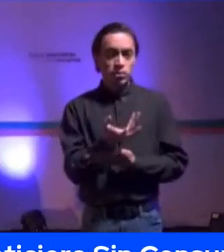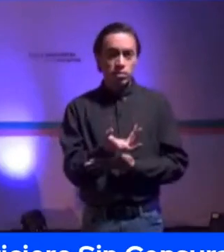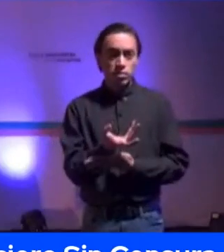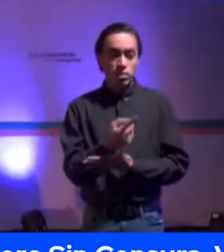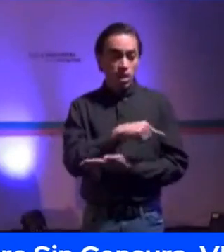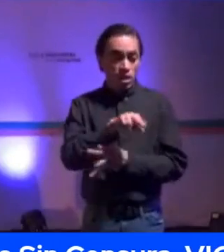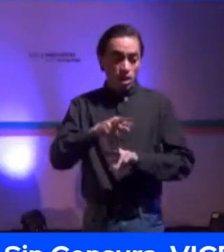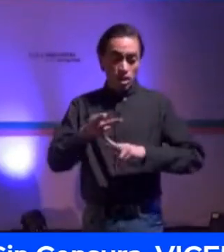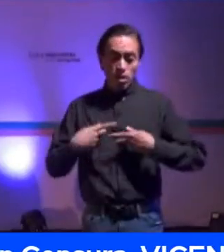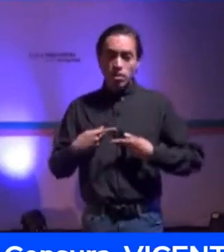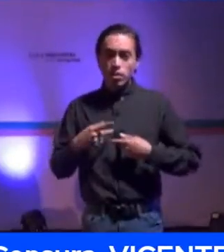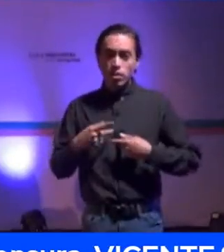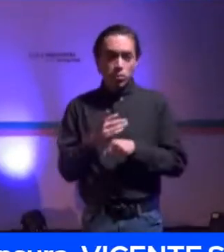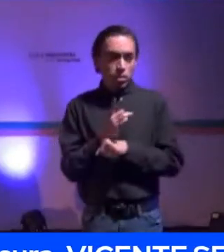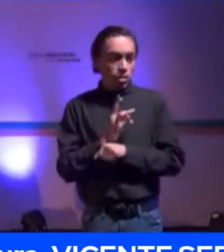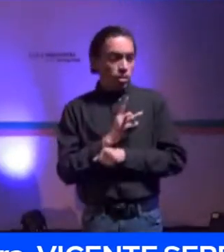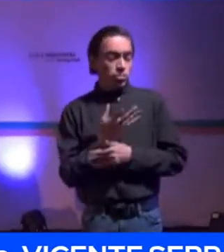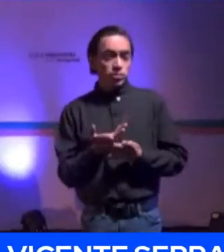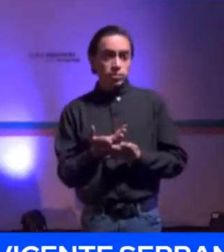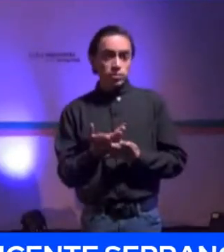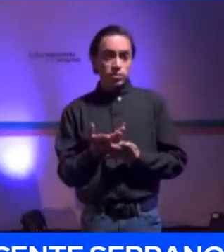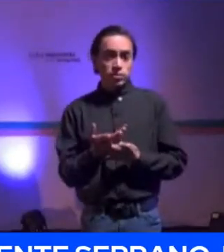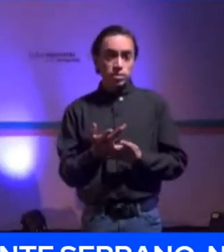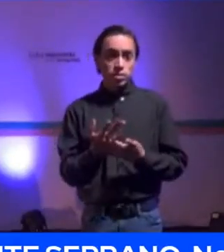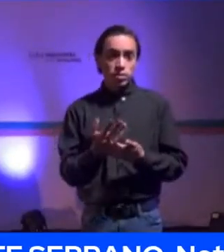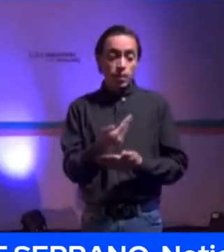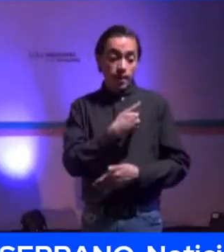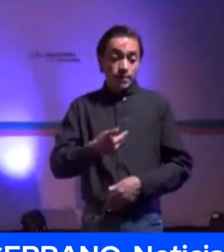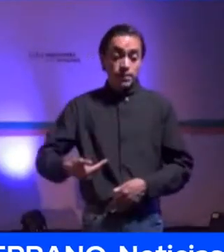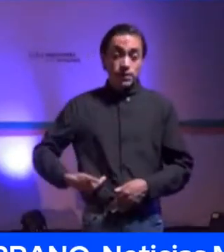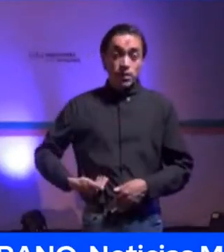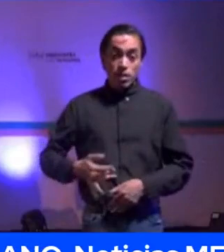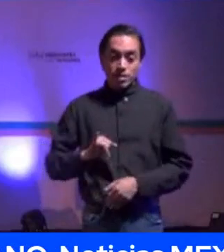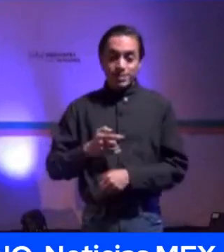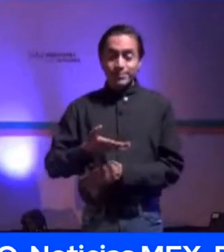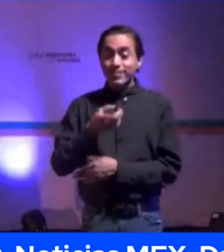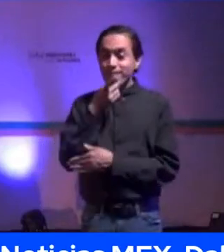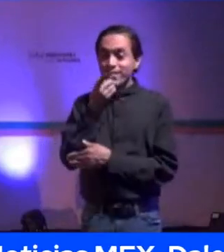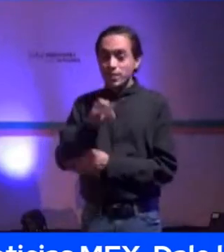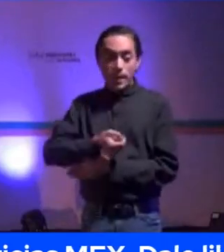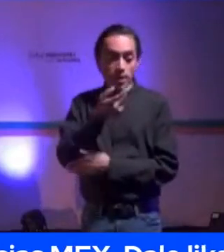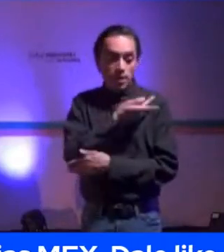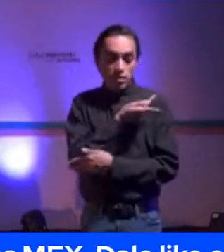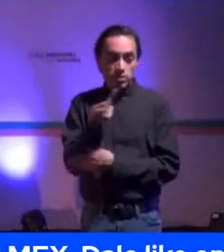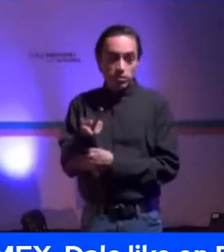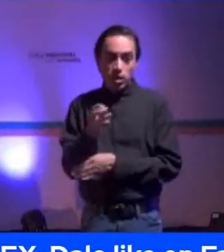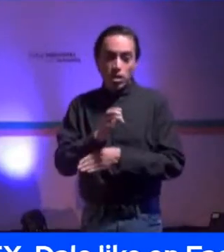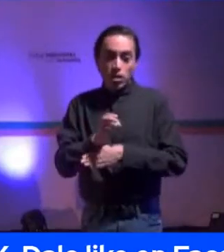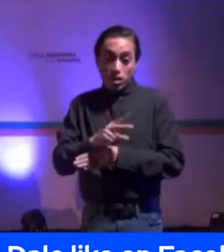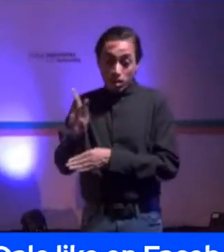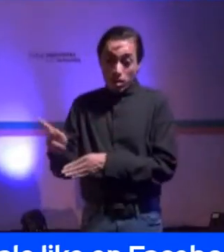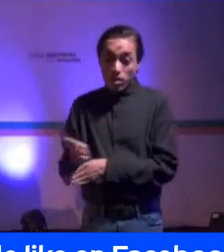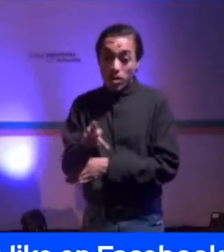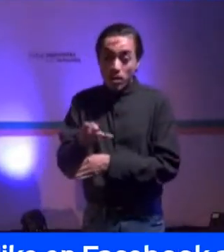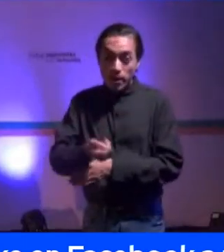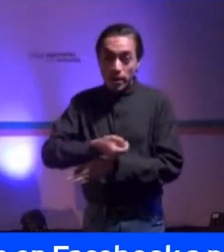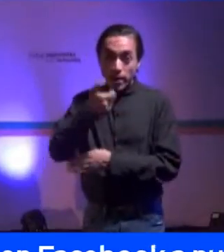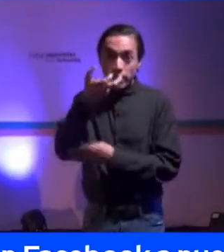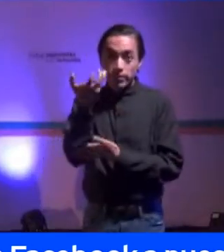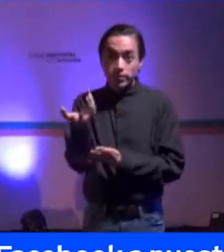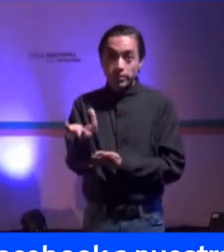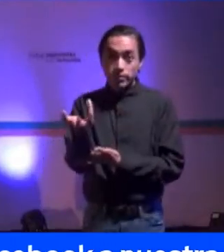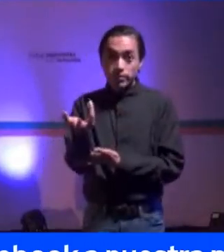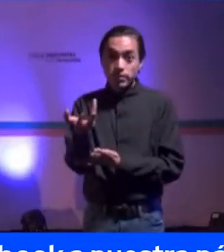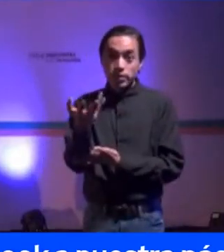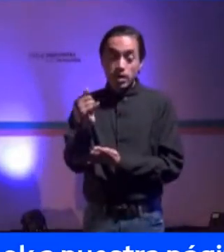al pueblo? De alguna manera, cuando el presidente dice primero los pobres, yo me reflejo y digo, pues primero el pueblo.